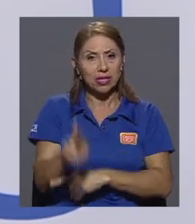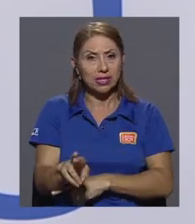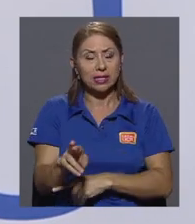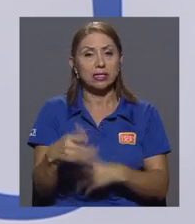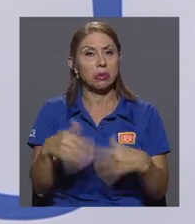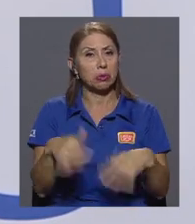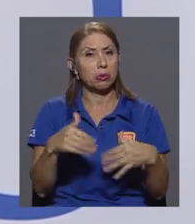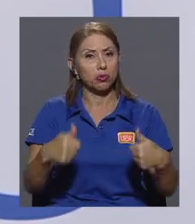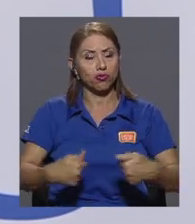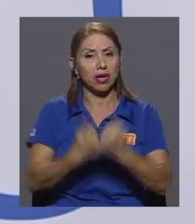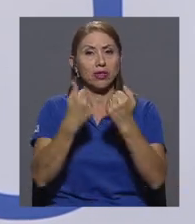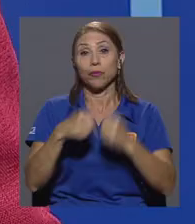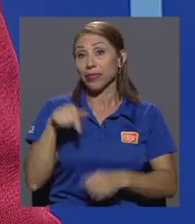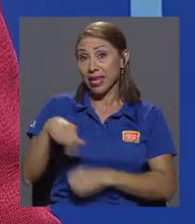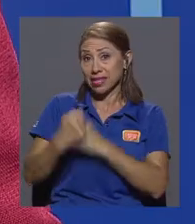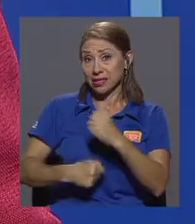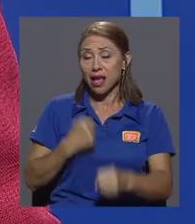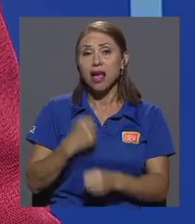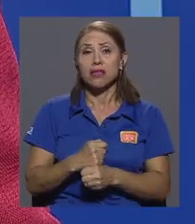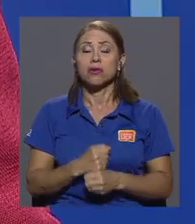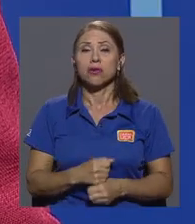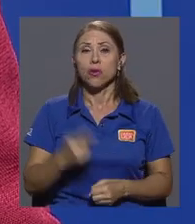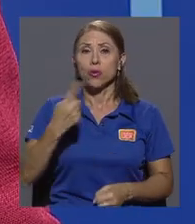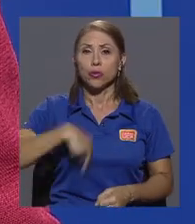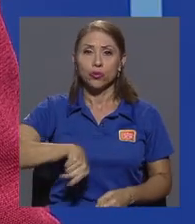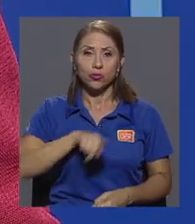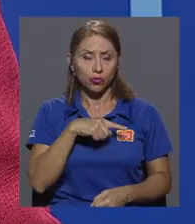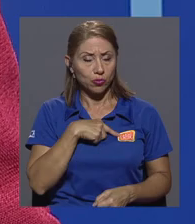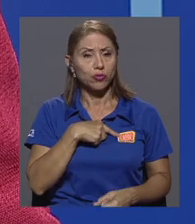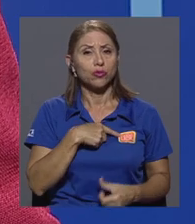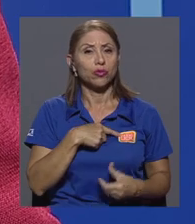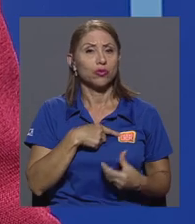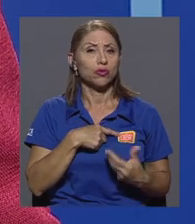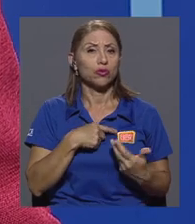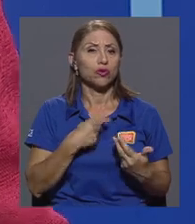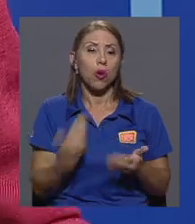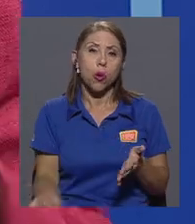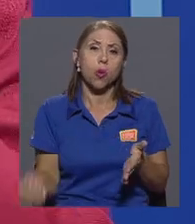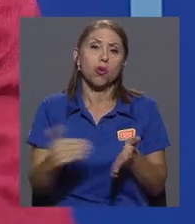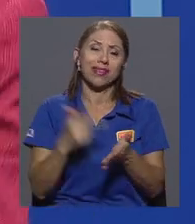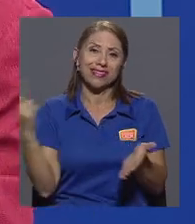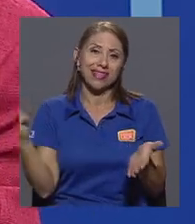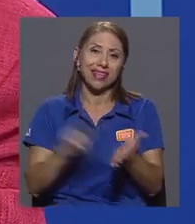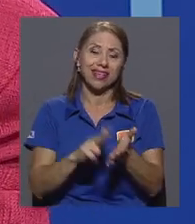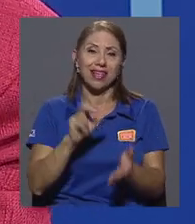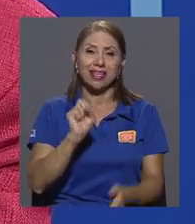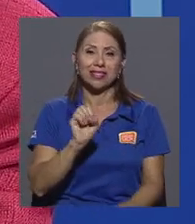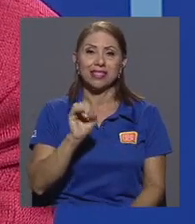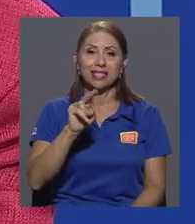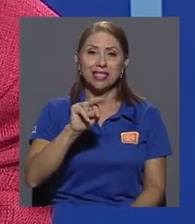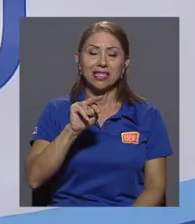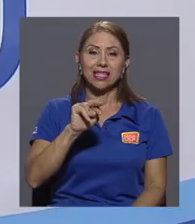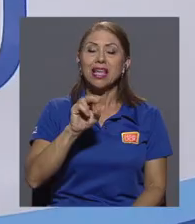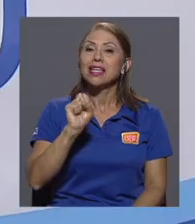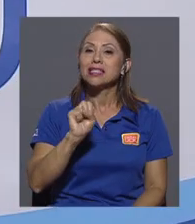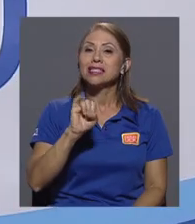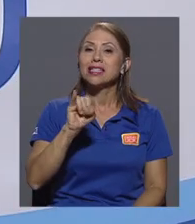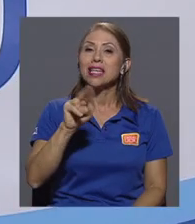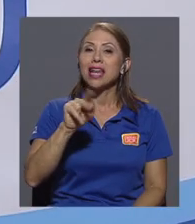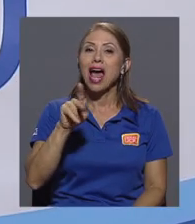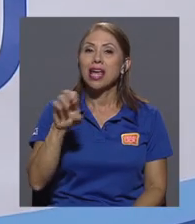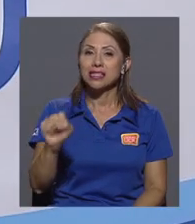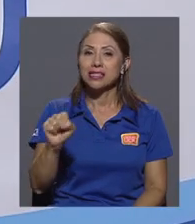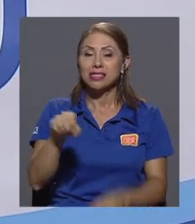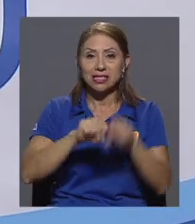casualmente este año hemos sido re acreditados por el sistema nacional de acreditación por seis años